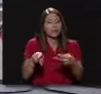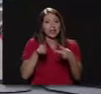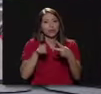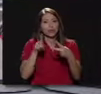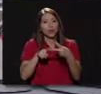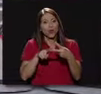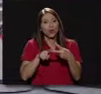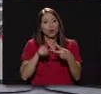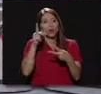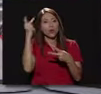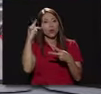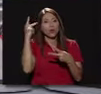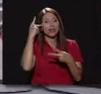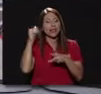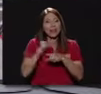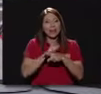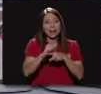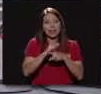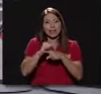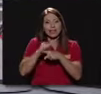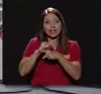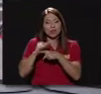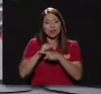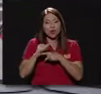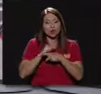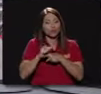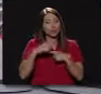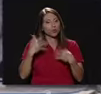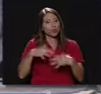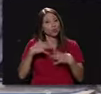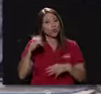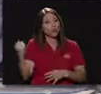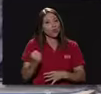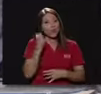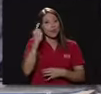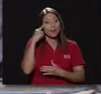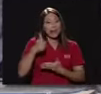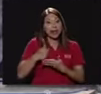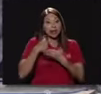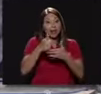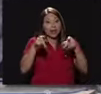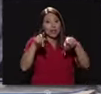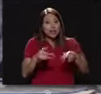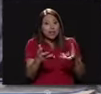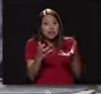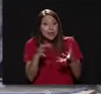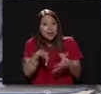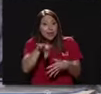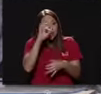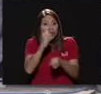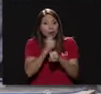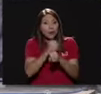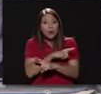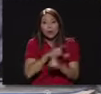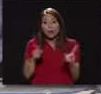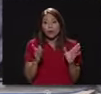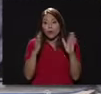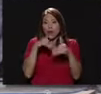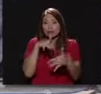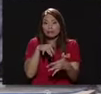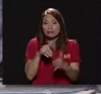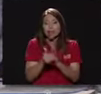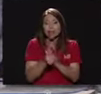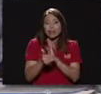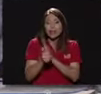lugar, una política de capacitación, digamos, muy fuerte para ayudar a las personas que quieren encontrar empleo pero que no tienen las habilidades